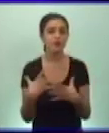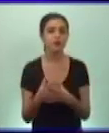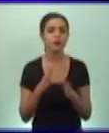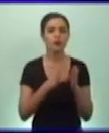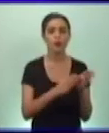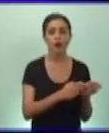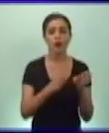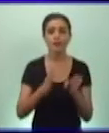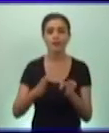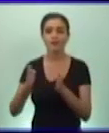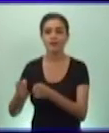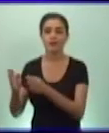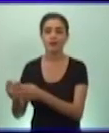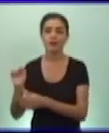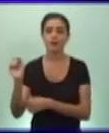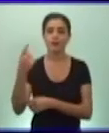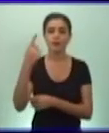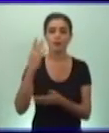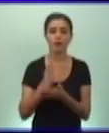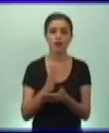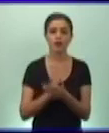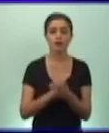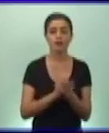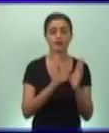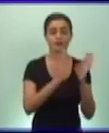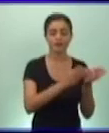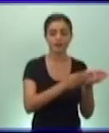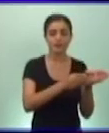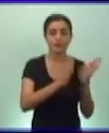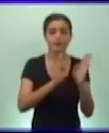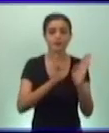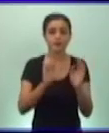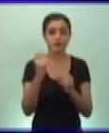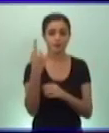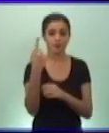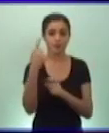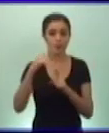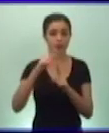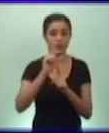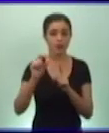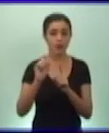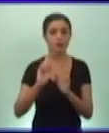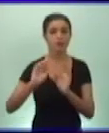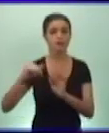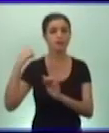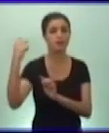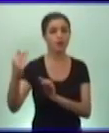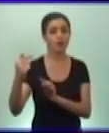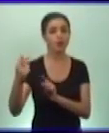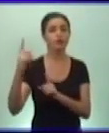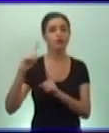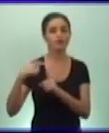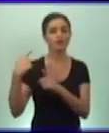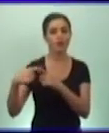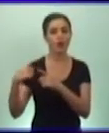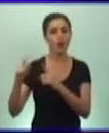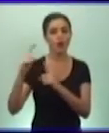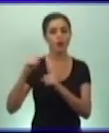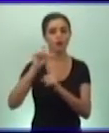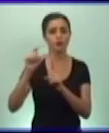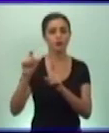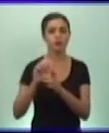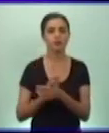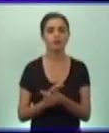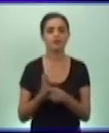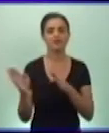separar. Vamos a dar primero una teleclase dedicada al níquel y la biotecnología, que es la que viene, y la próxima estará dedicada solamente al turismo, porque